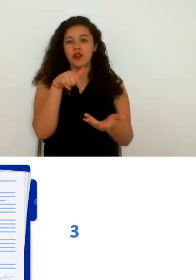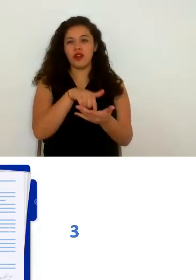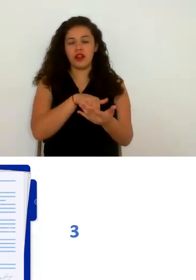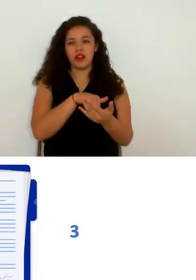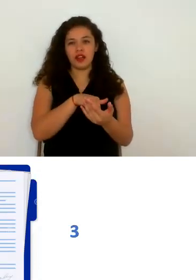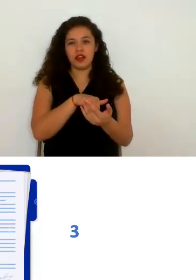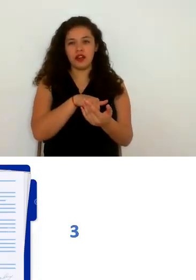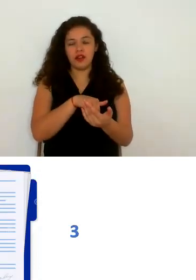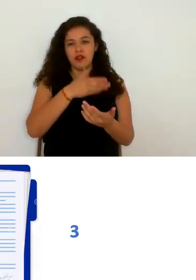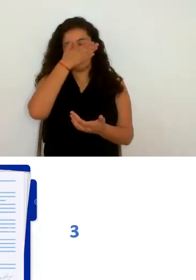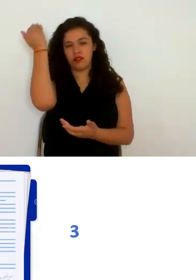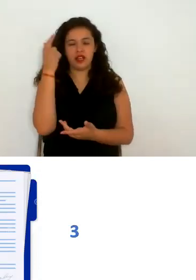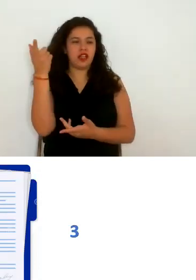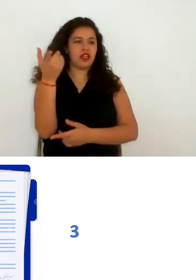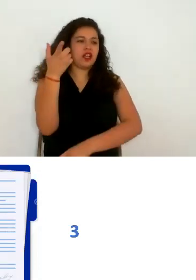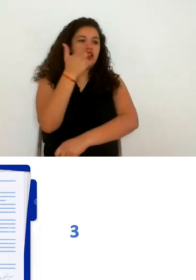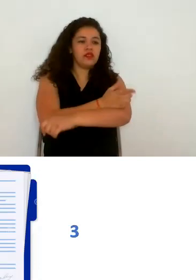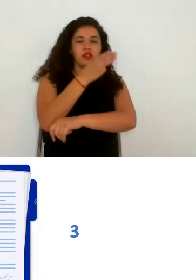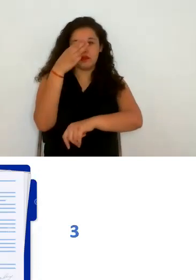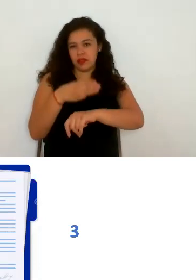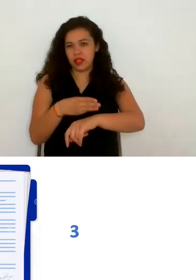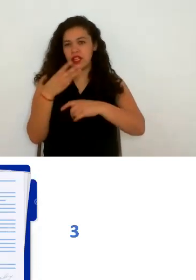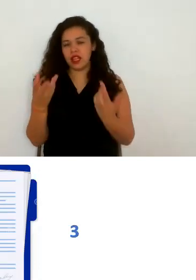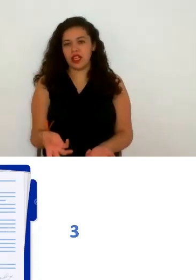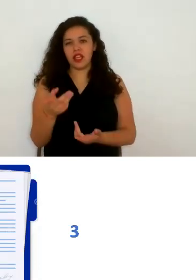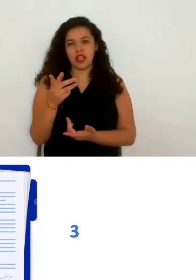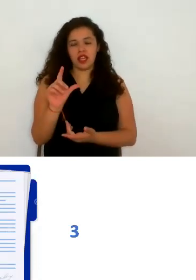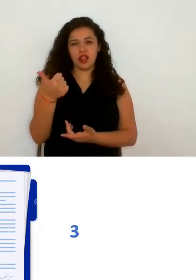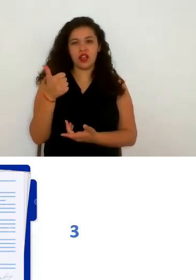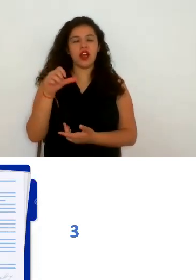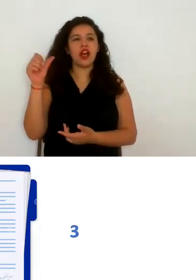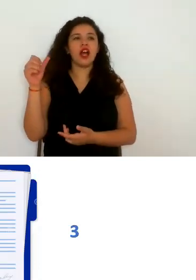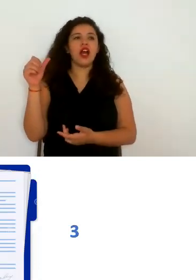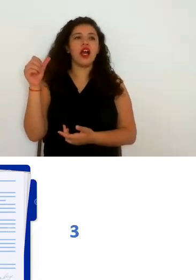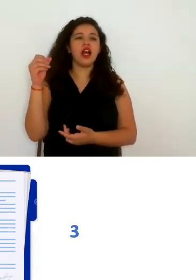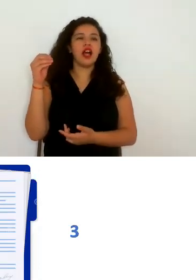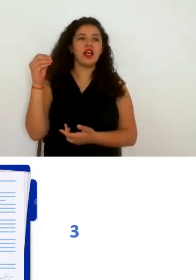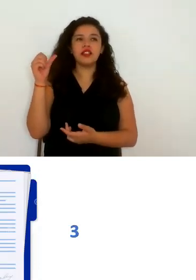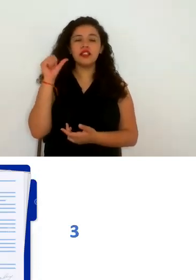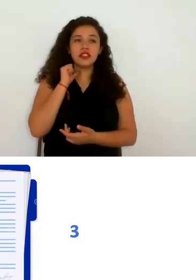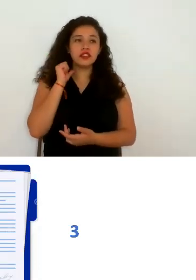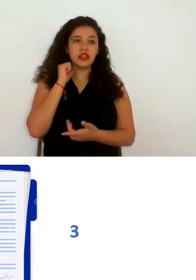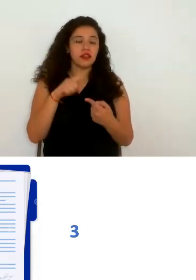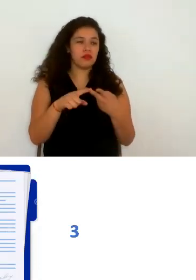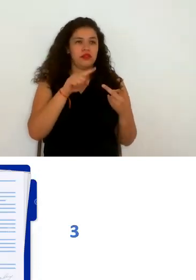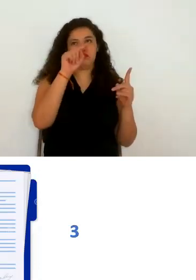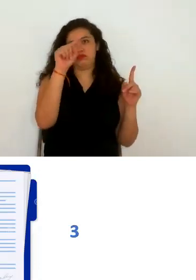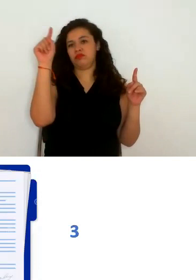sé, en la Gustavo Madero y otra sede en Azcapotzalco, otra sede en, no sé,